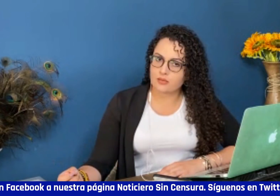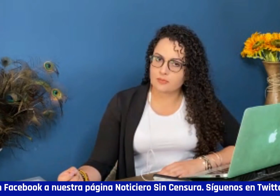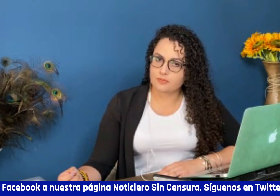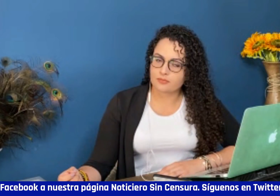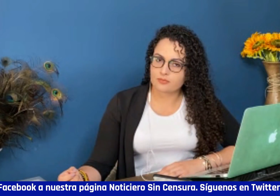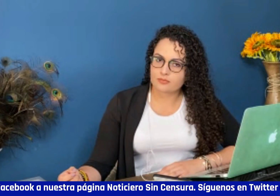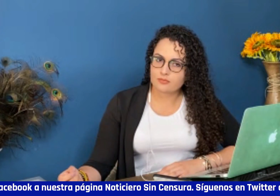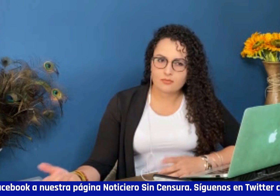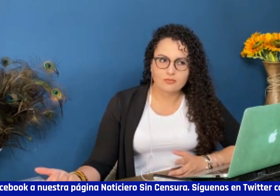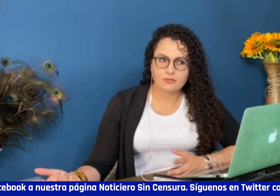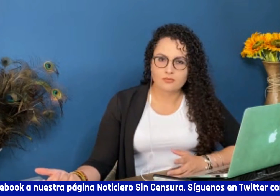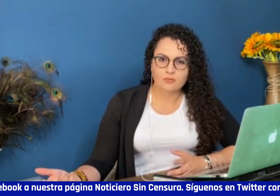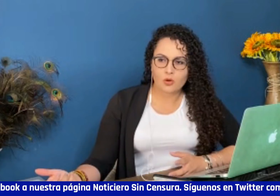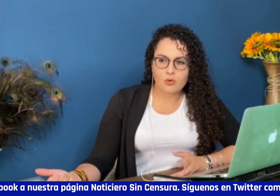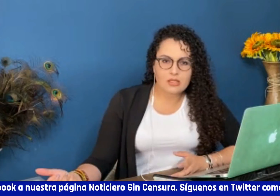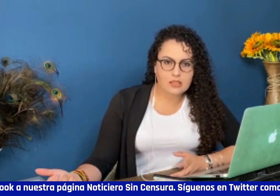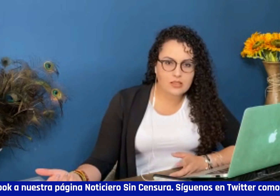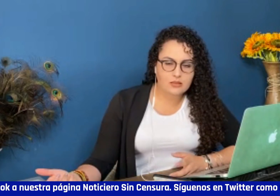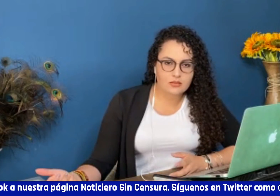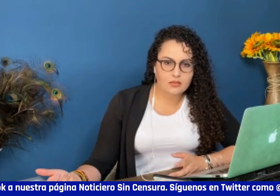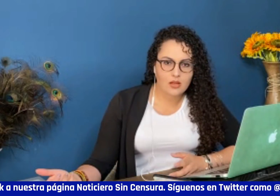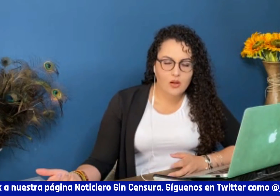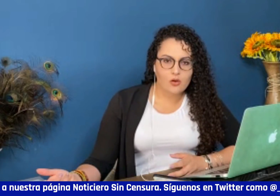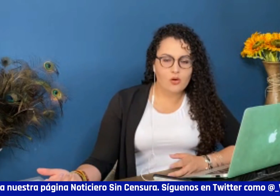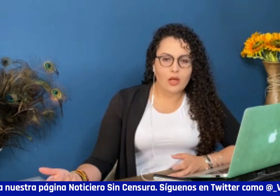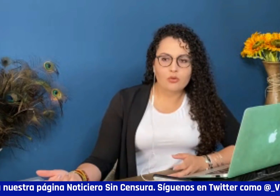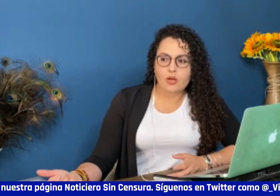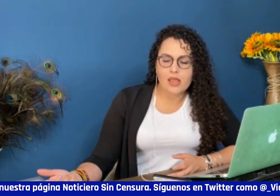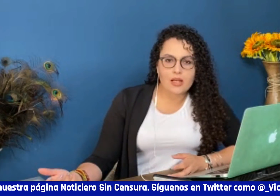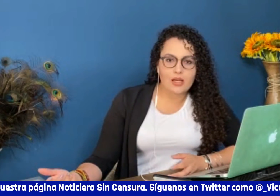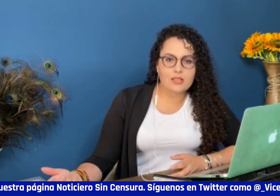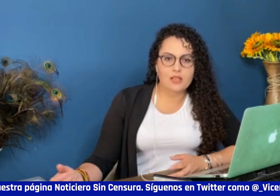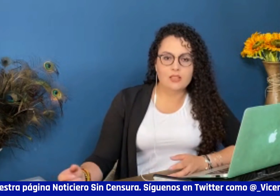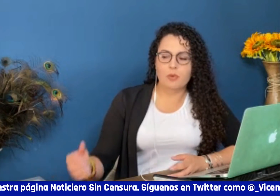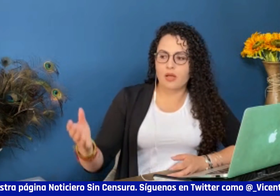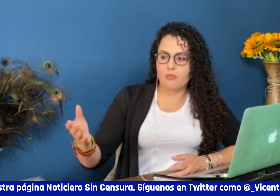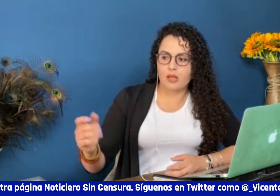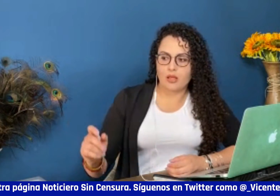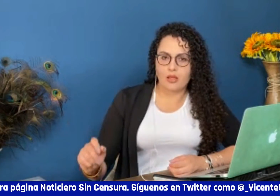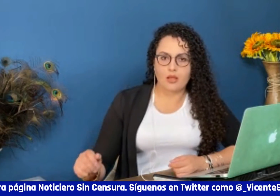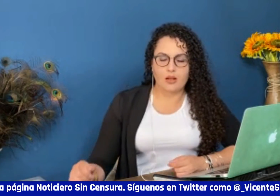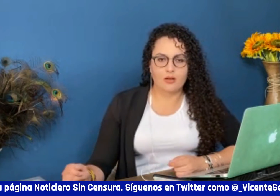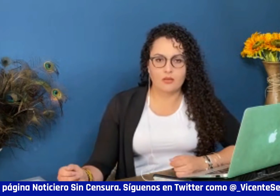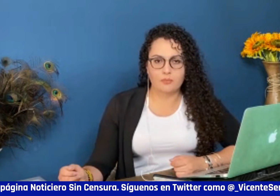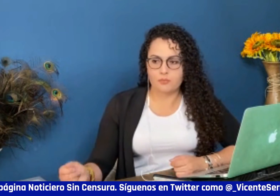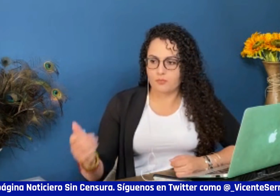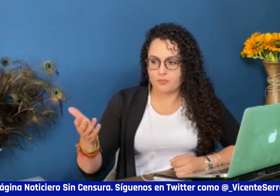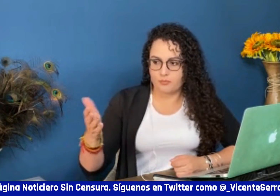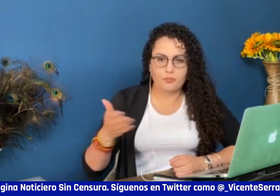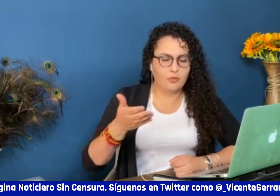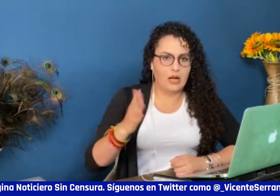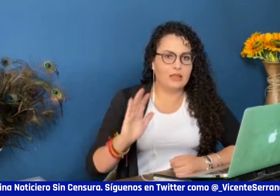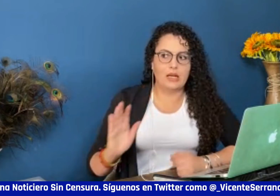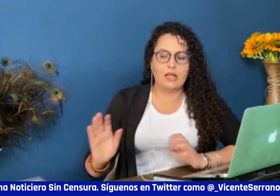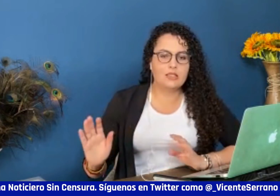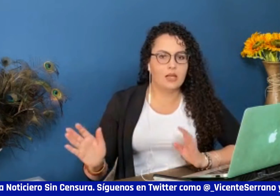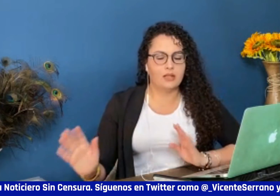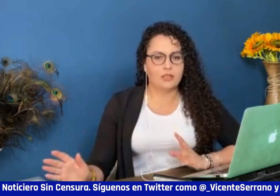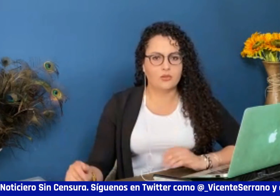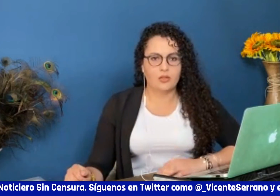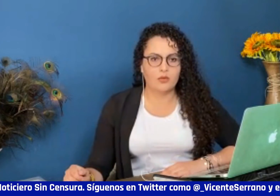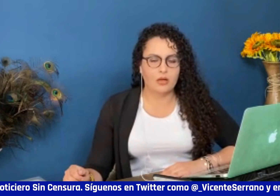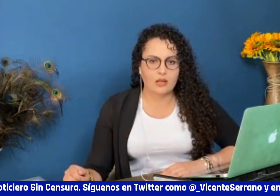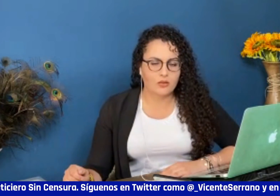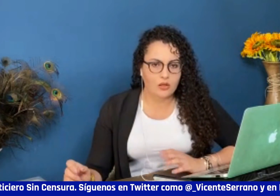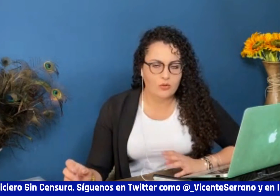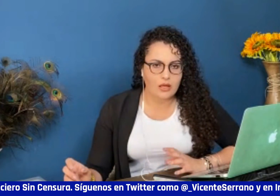dices? ¿Cómo les dices? ¿Con qué autoridad llegas y le dices págame la tenencia en